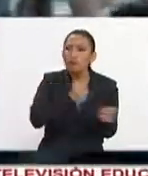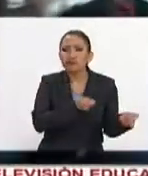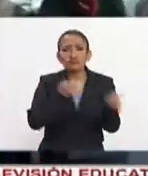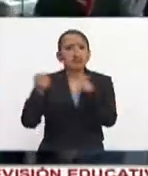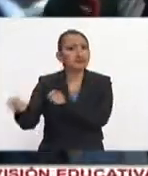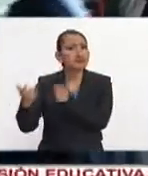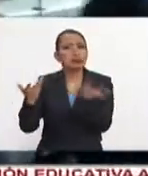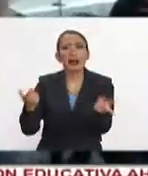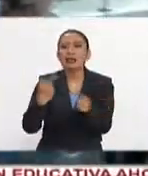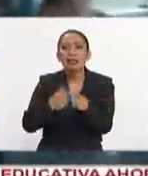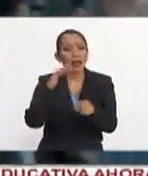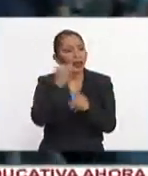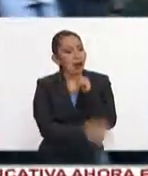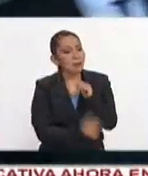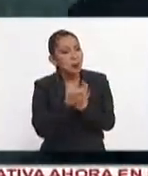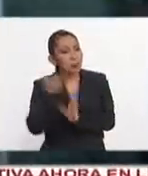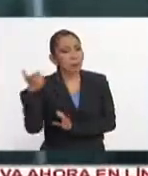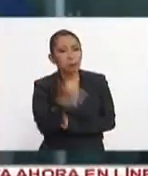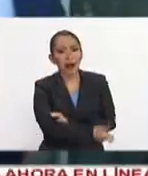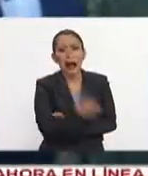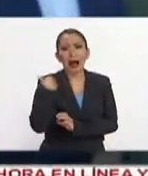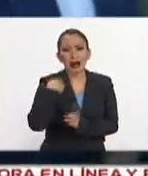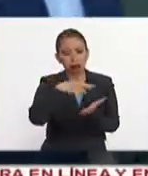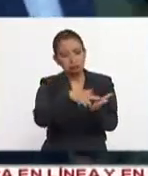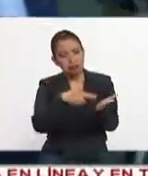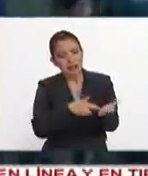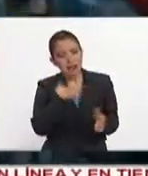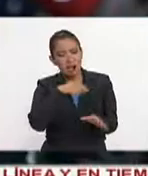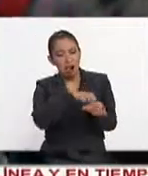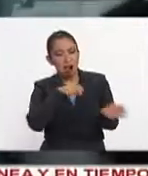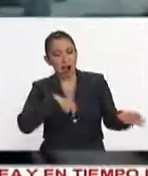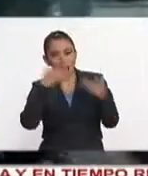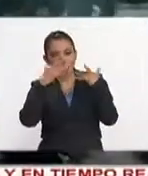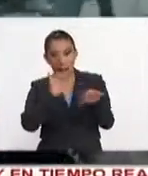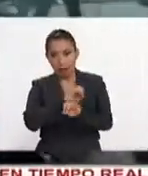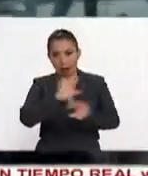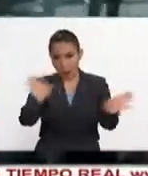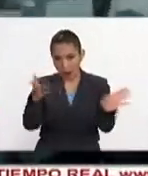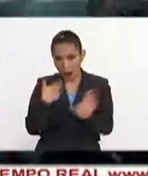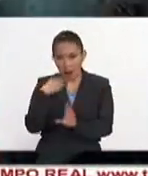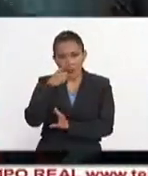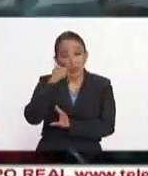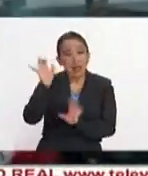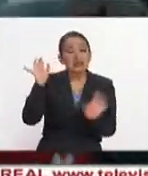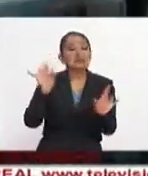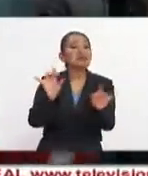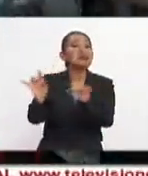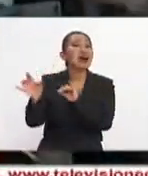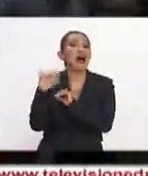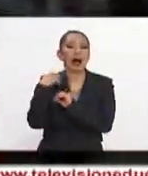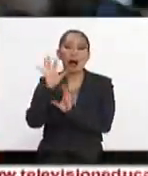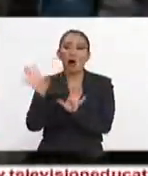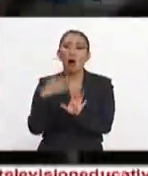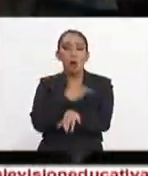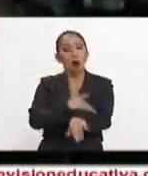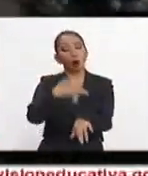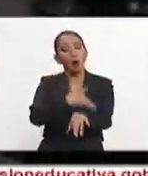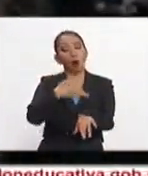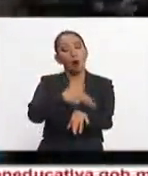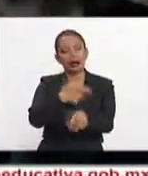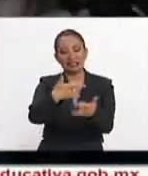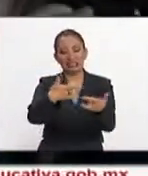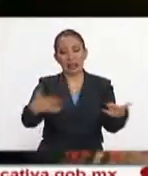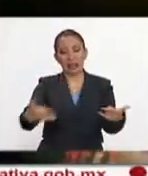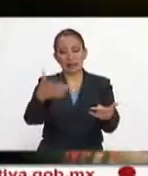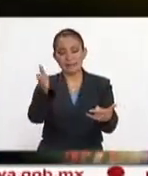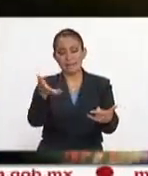traspaso, de quién terminó pagando o no la cláusula de rescisión, para aclarar, porque se decía que la manera en que lo iban a arreglar era que el cheque venía